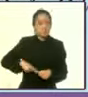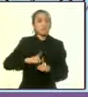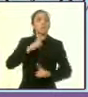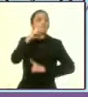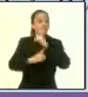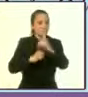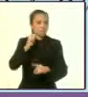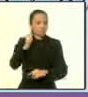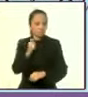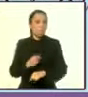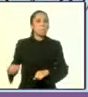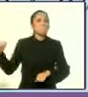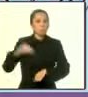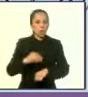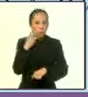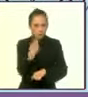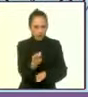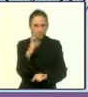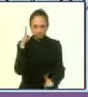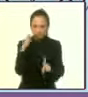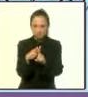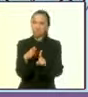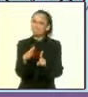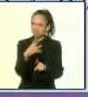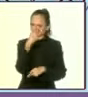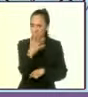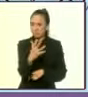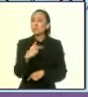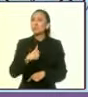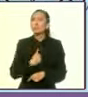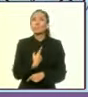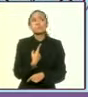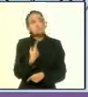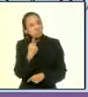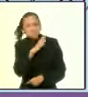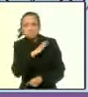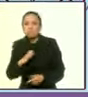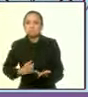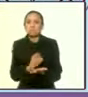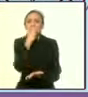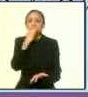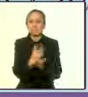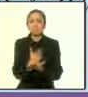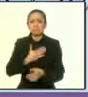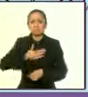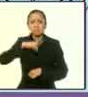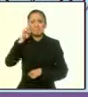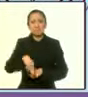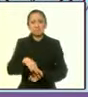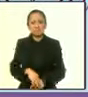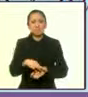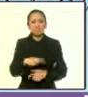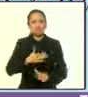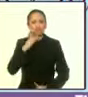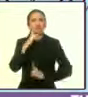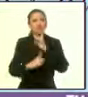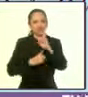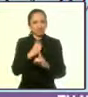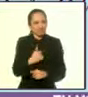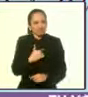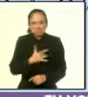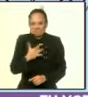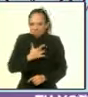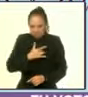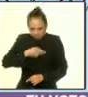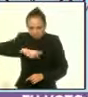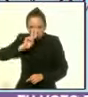una política de verdad soy la única candidata además que soy deportista de convicción no de ocasión